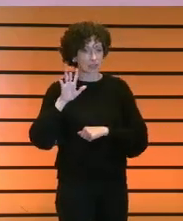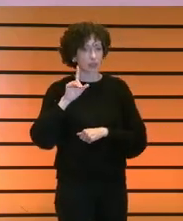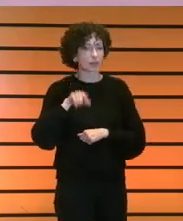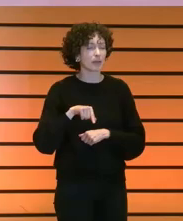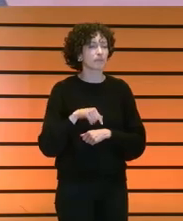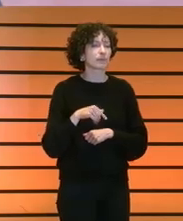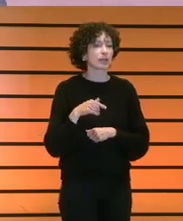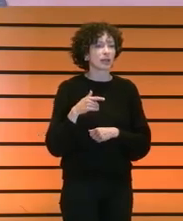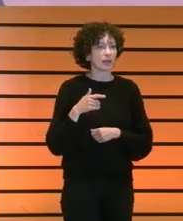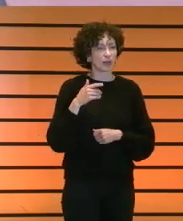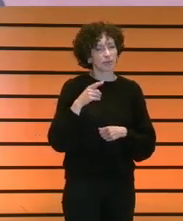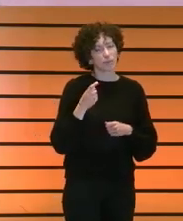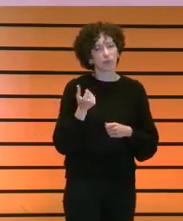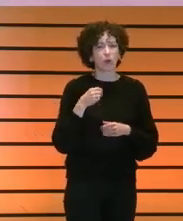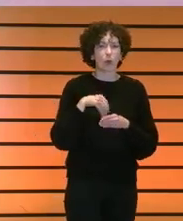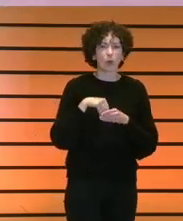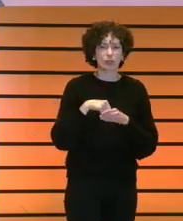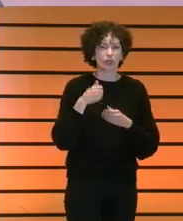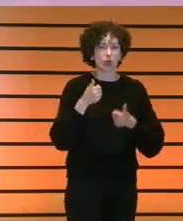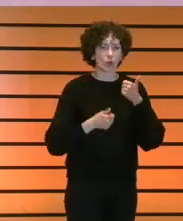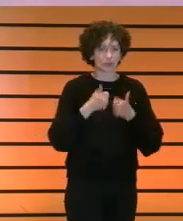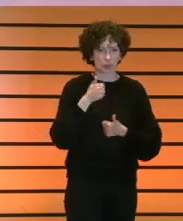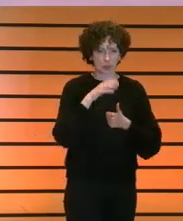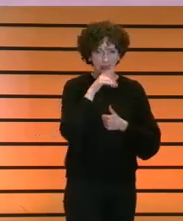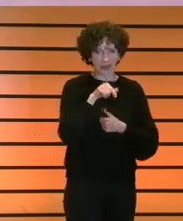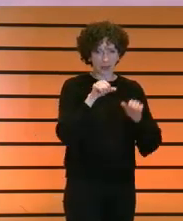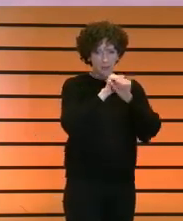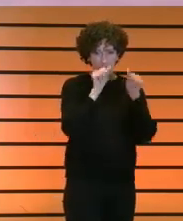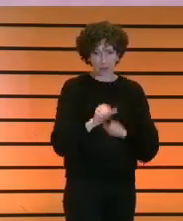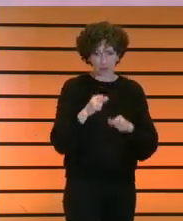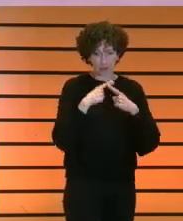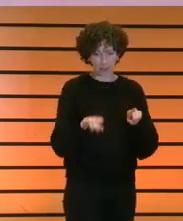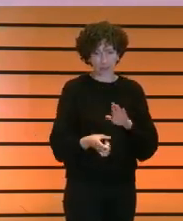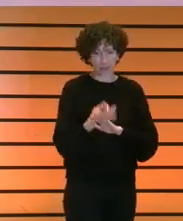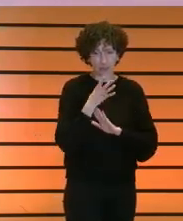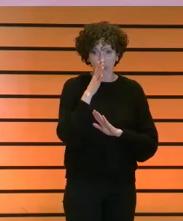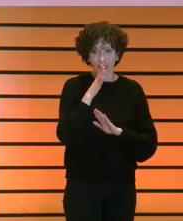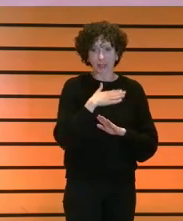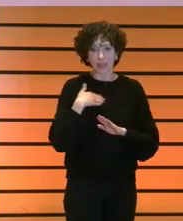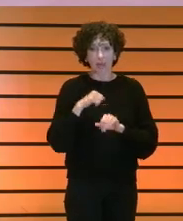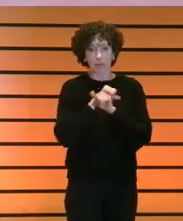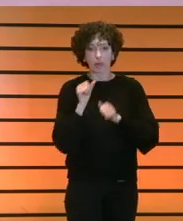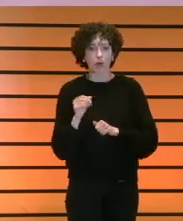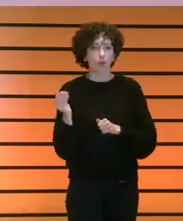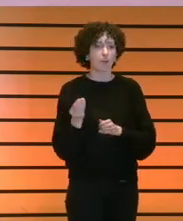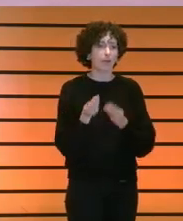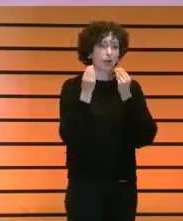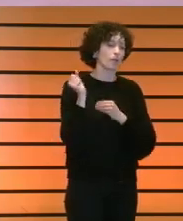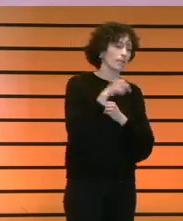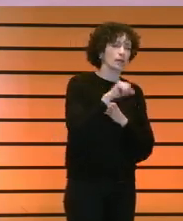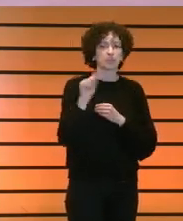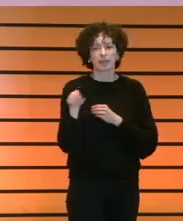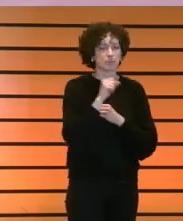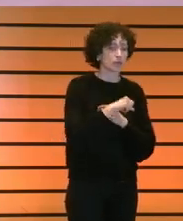¿no? Había dos modelos diferentes y los modelos querían ser mejor que el otro modelo, ¿no? El modelo occidental y el modelo más